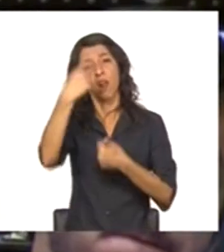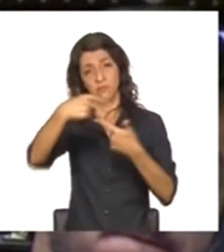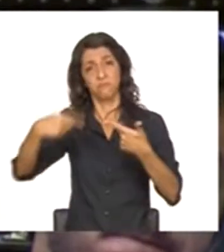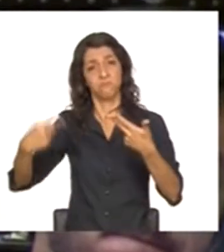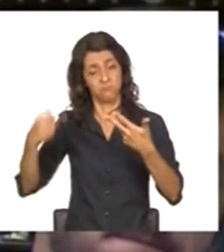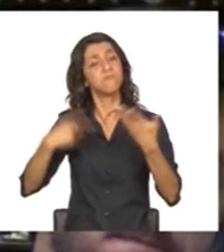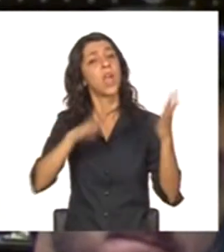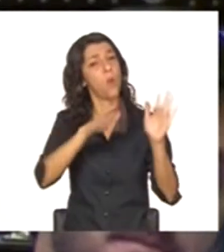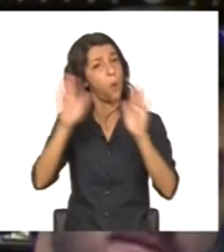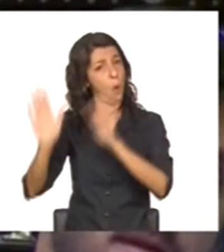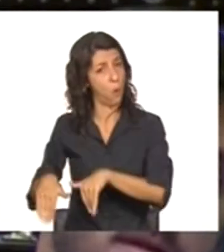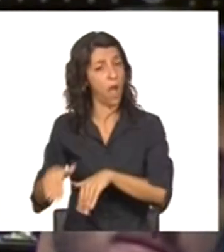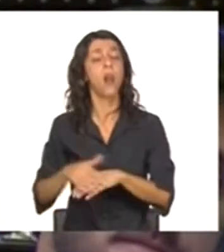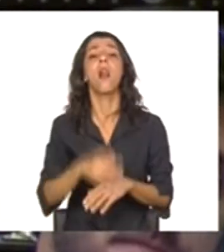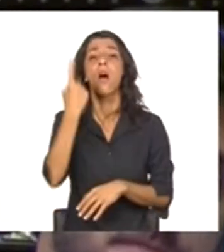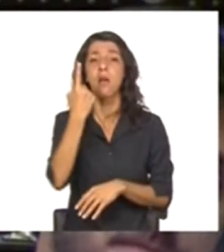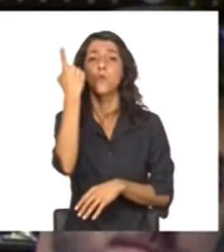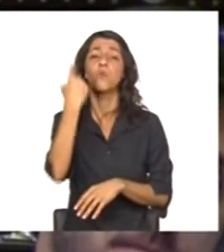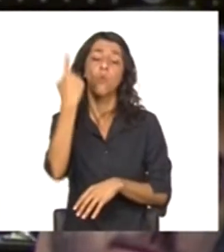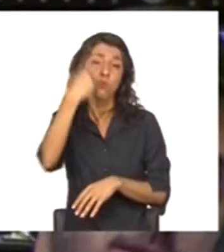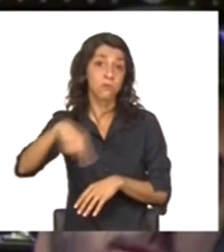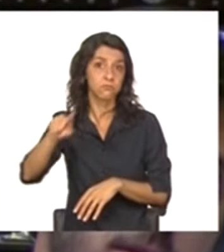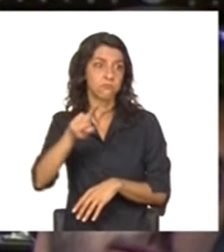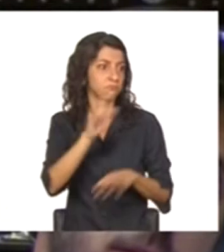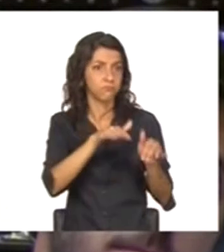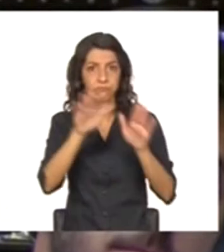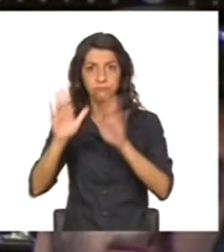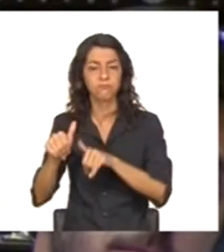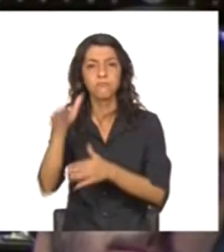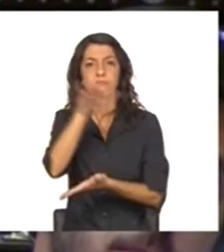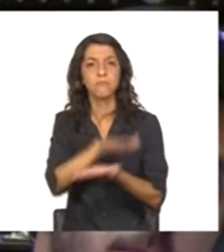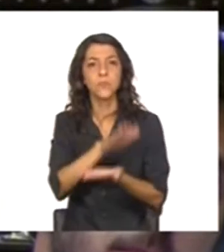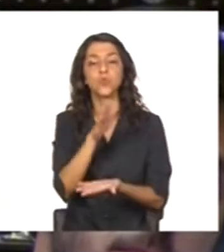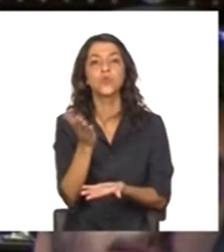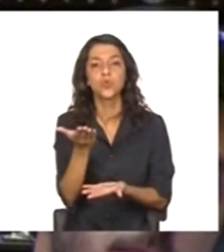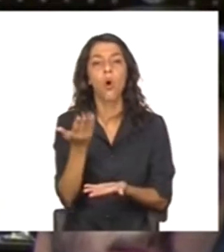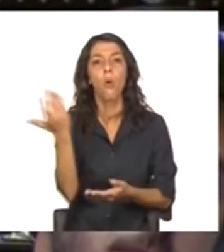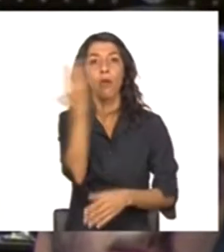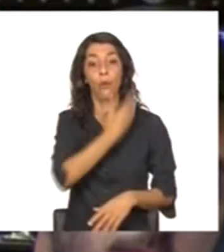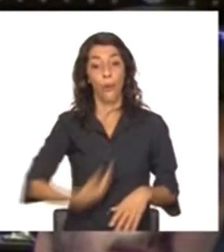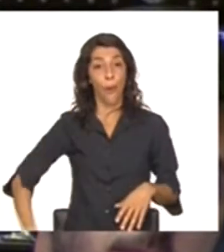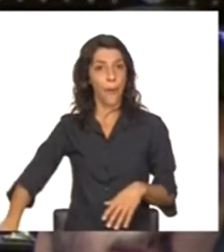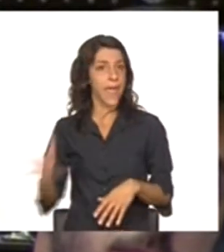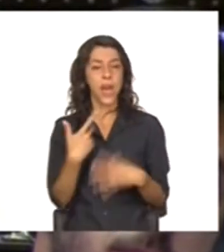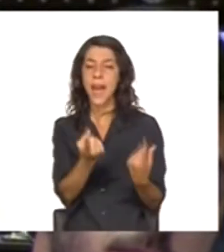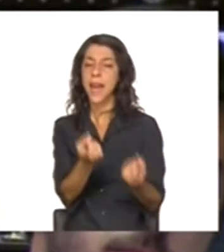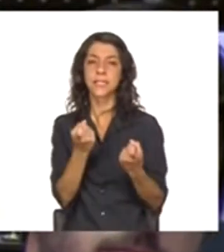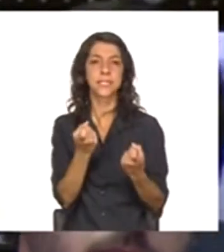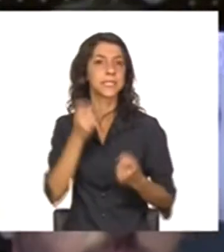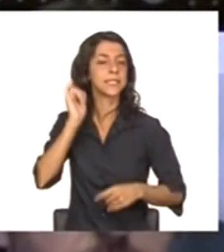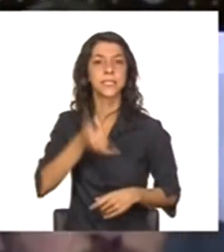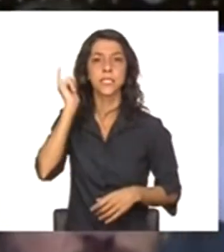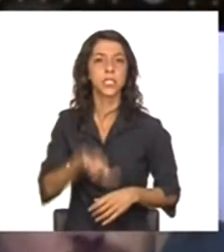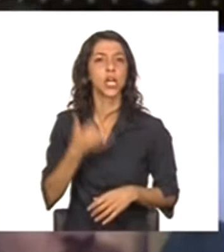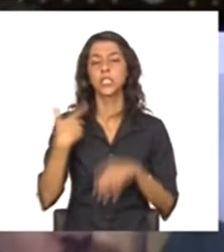de nuestro país, pero sí hay un factor común, por ejemplo, que es la necesidad imperiosa de este gobierno de tener buenas relaciones con